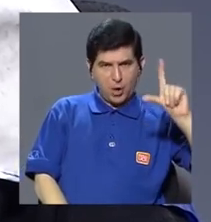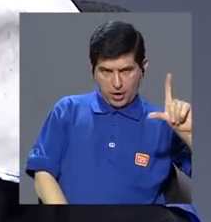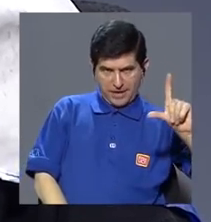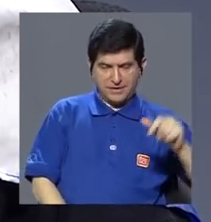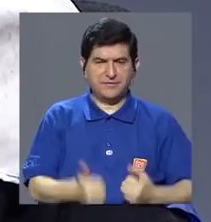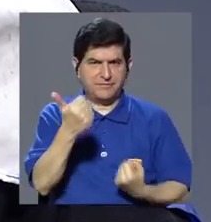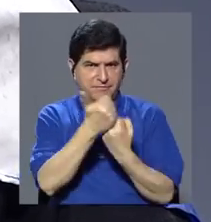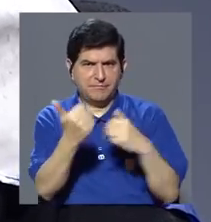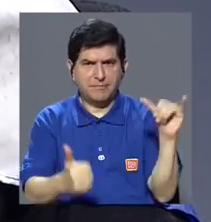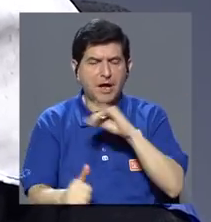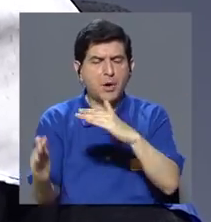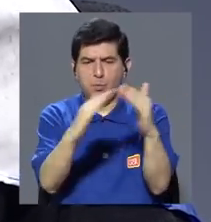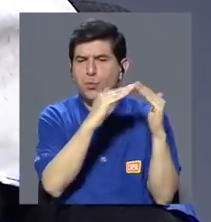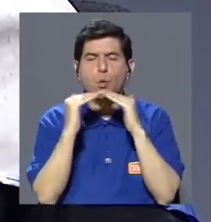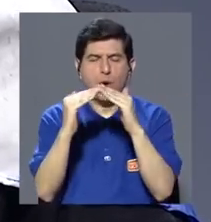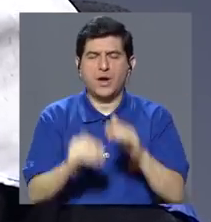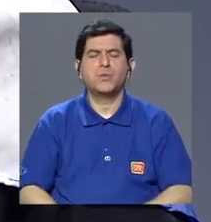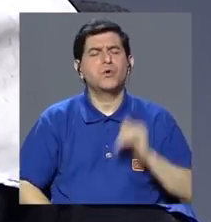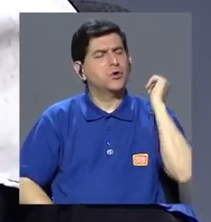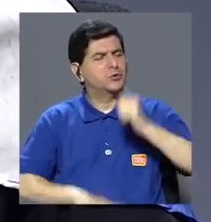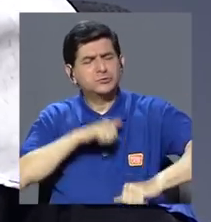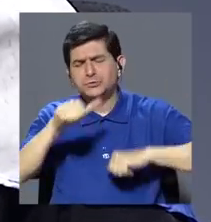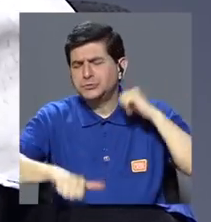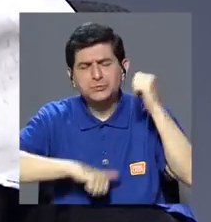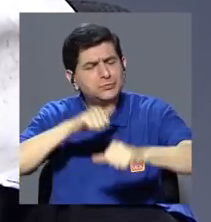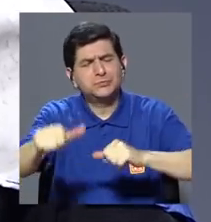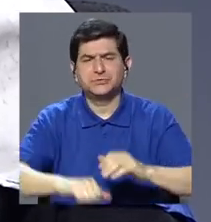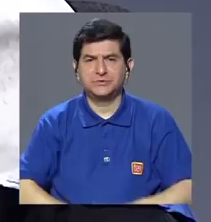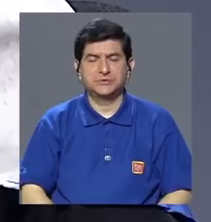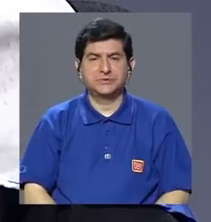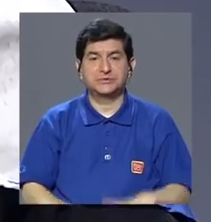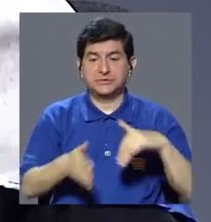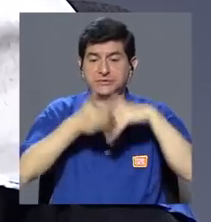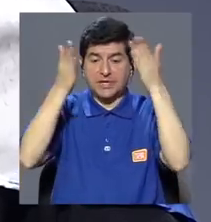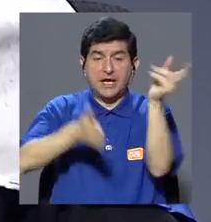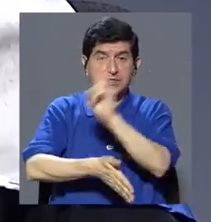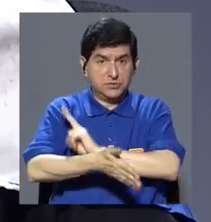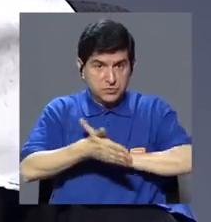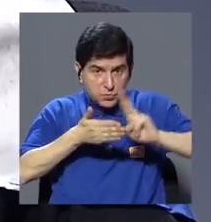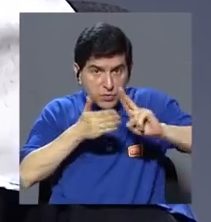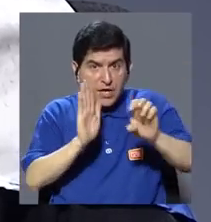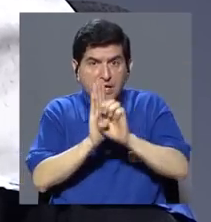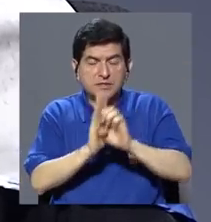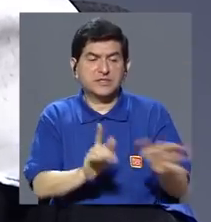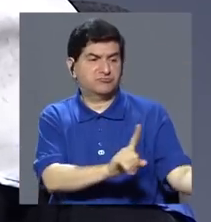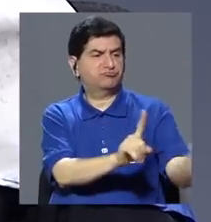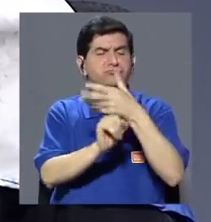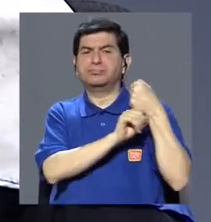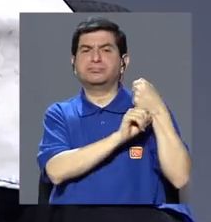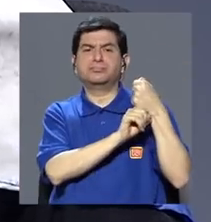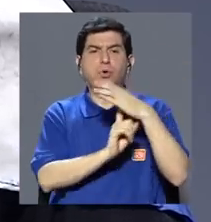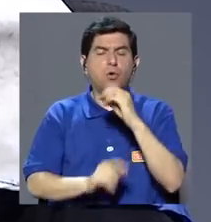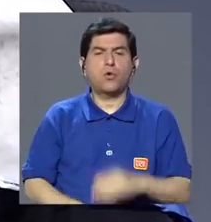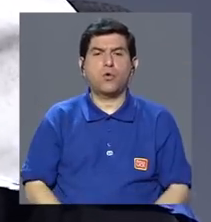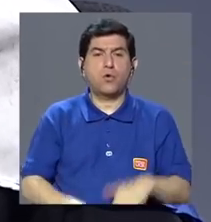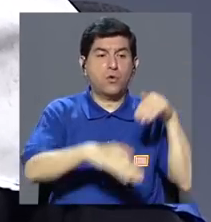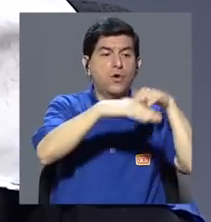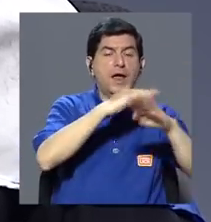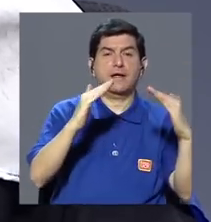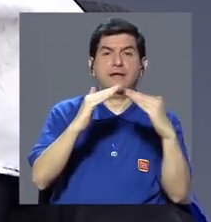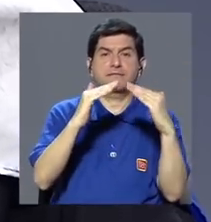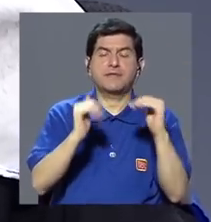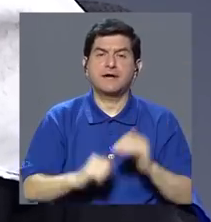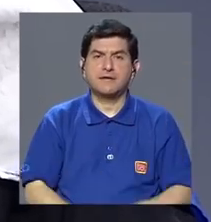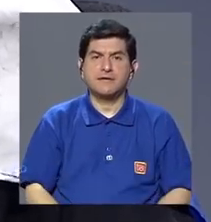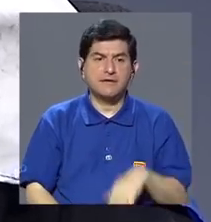han apoyado igual al pueblo han luchado por ejemplo los estudiantes universitarios son raptados o entran a las casas y se